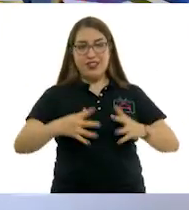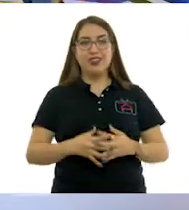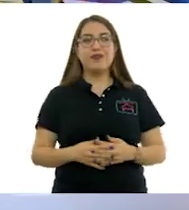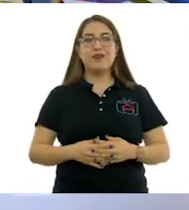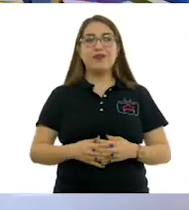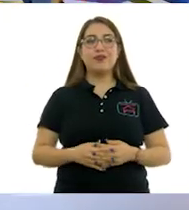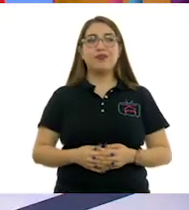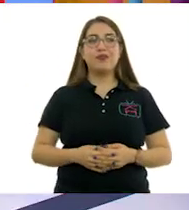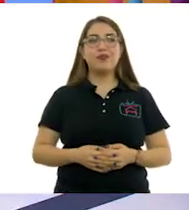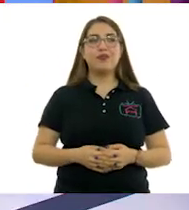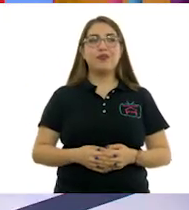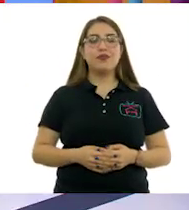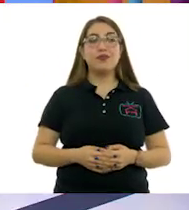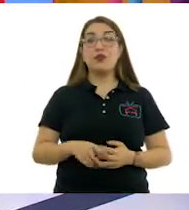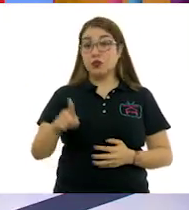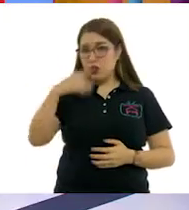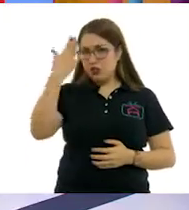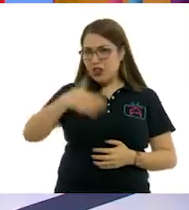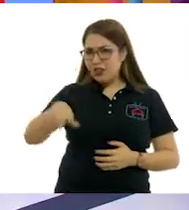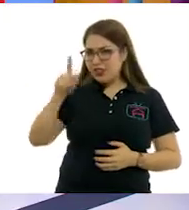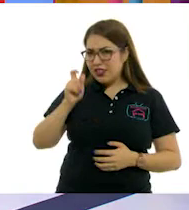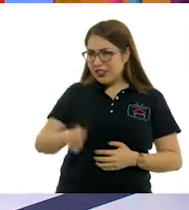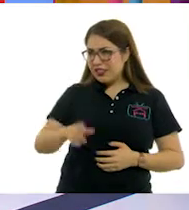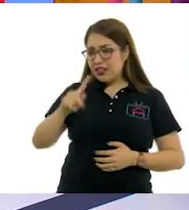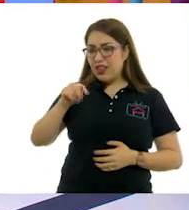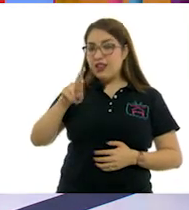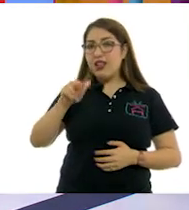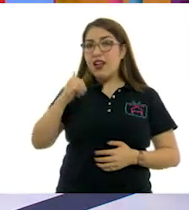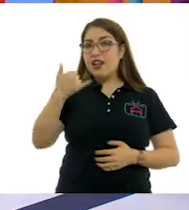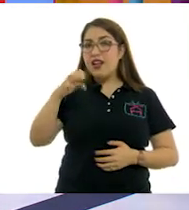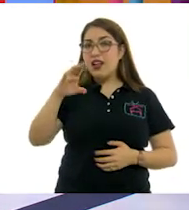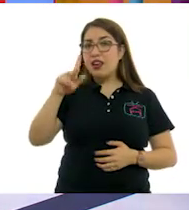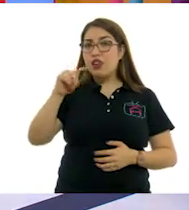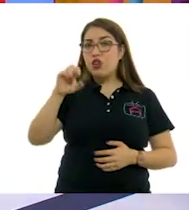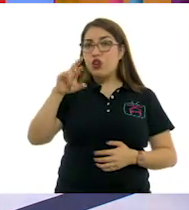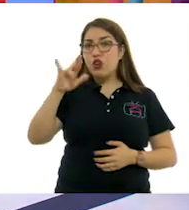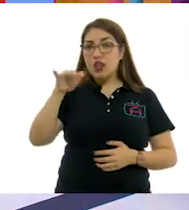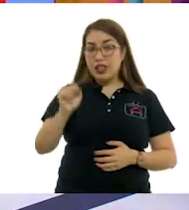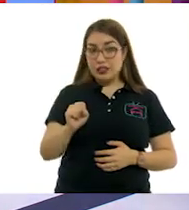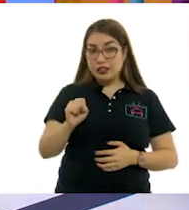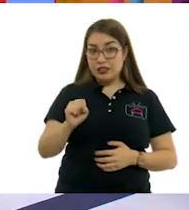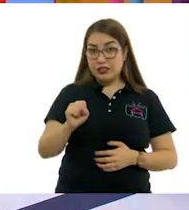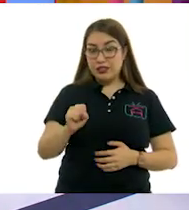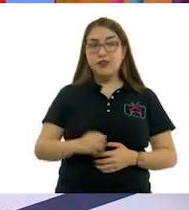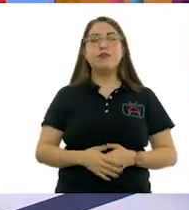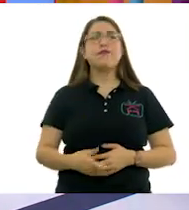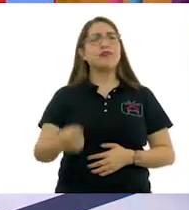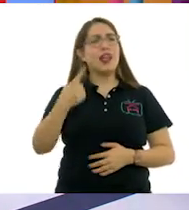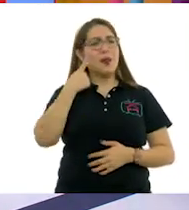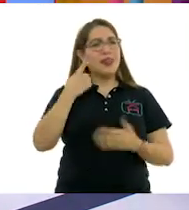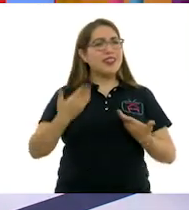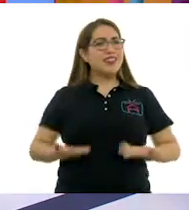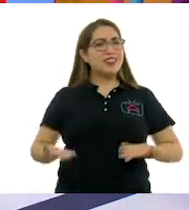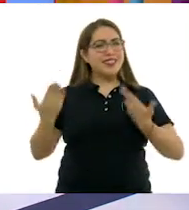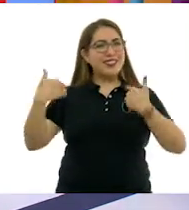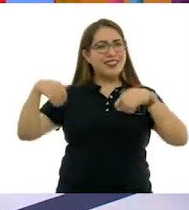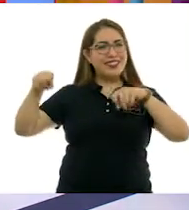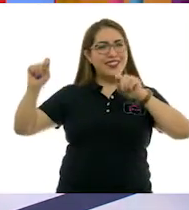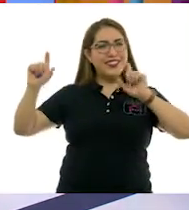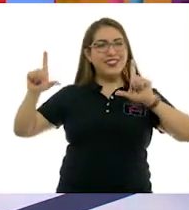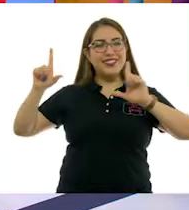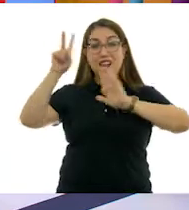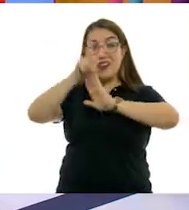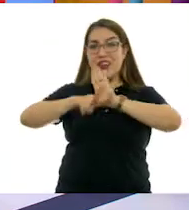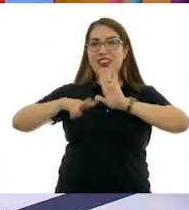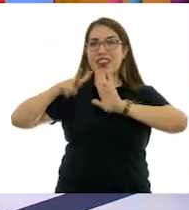¿Y saben a qué nos referimos cuando hablamos de trayectorias? ¿Cuáles son? Vamos a ver el siguiente video que nos